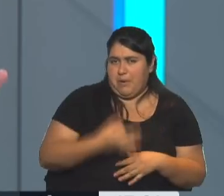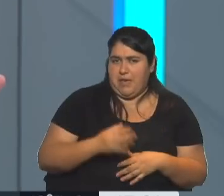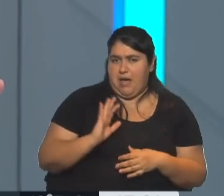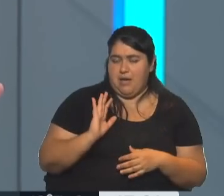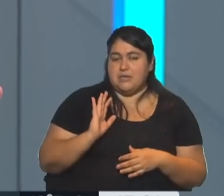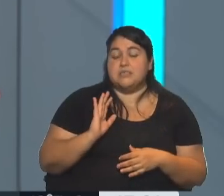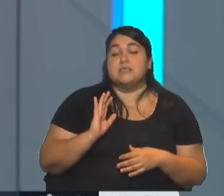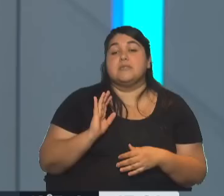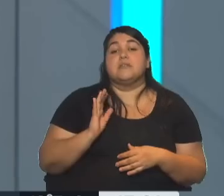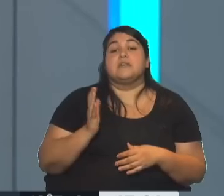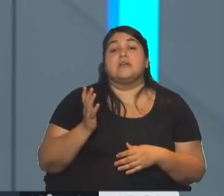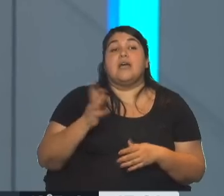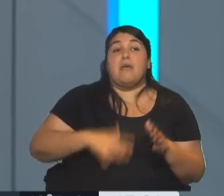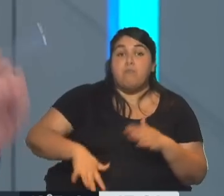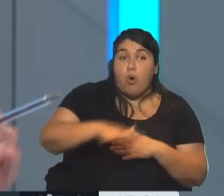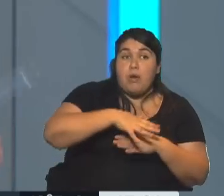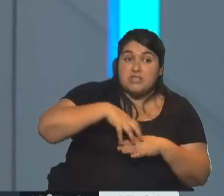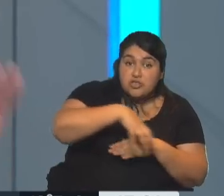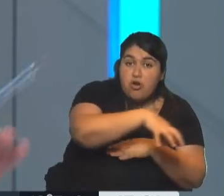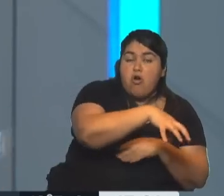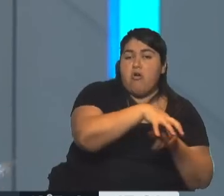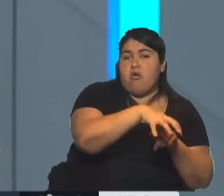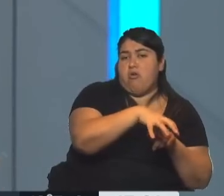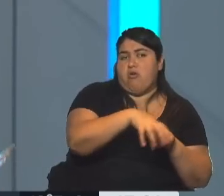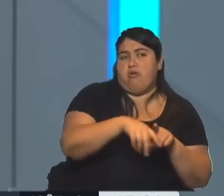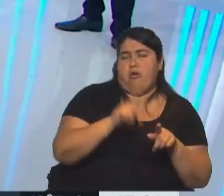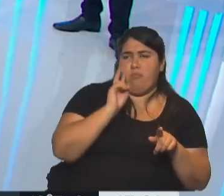sector de la población chilena eso era demasiado